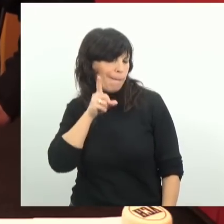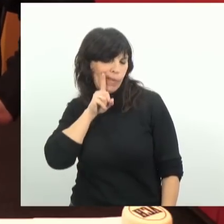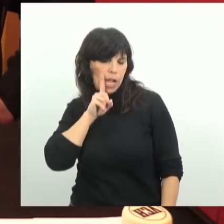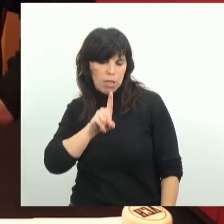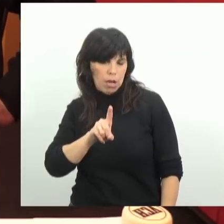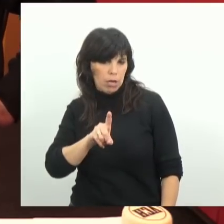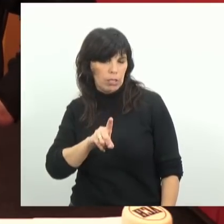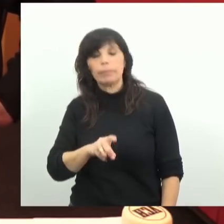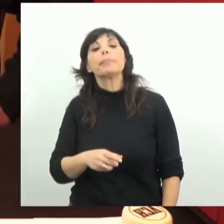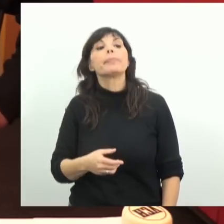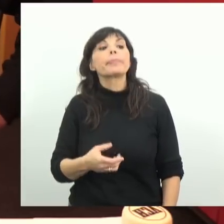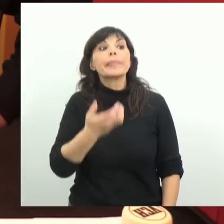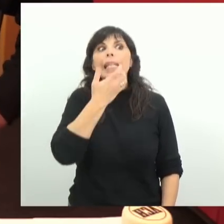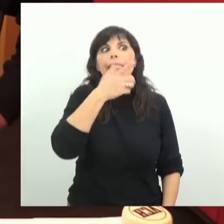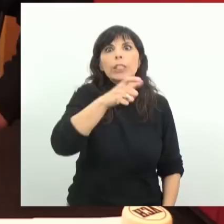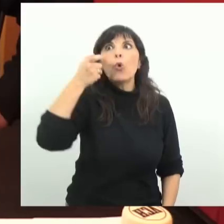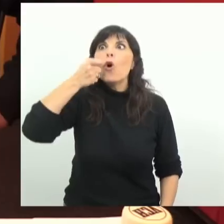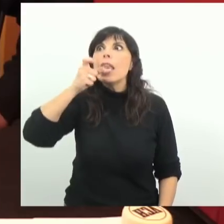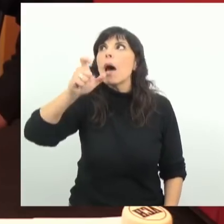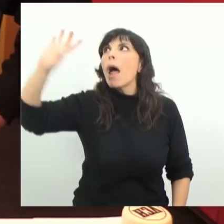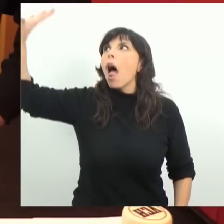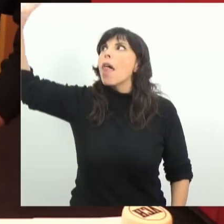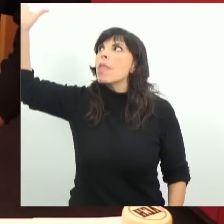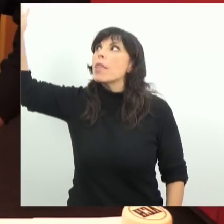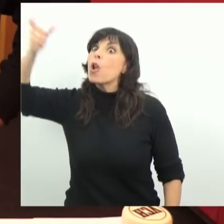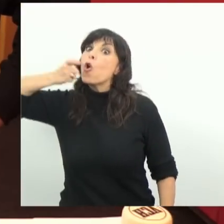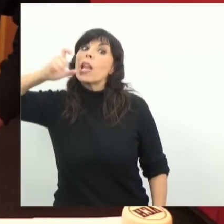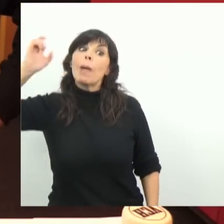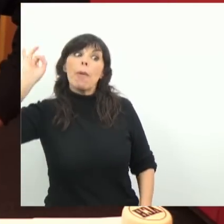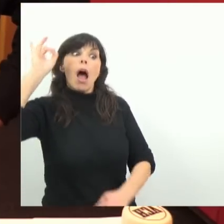Cuando recibes la palabra, o por ejemplo,